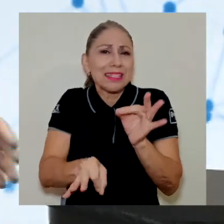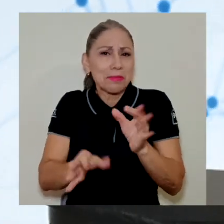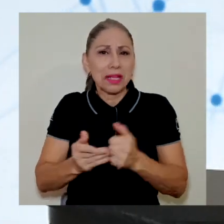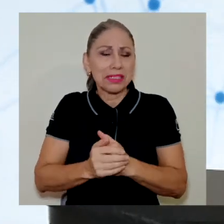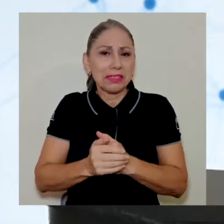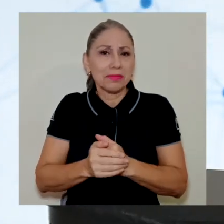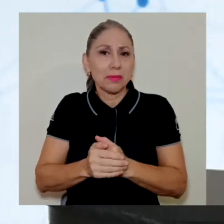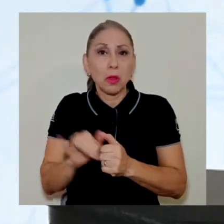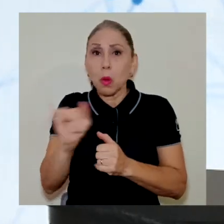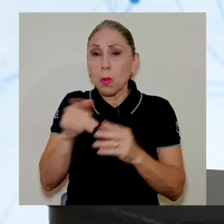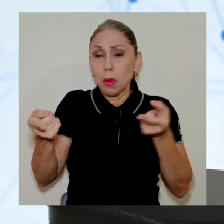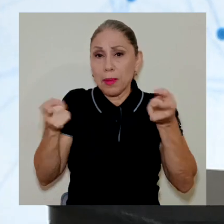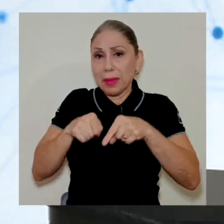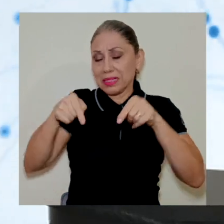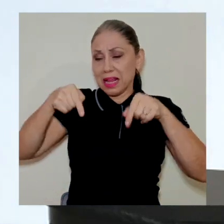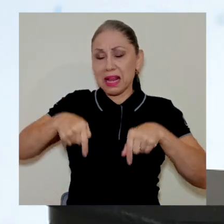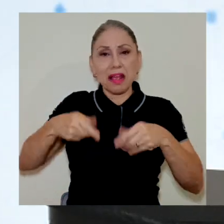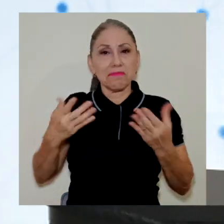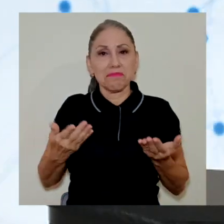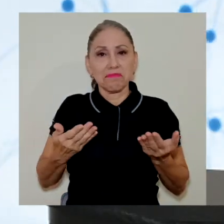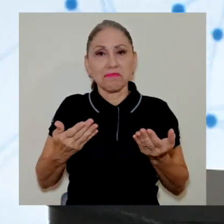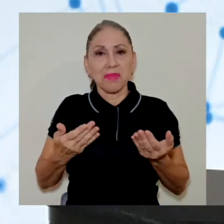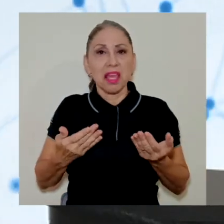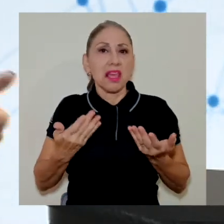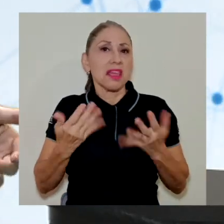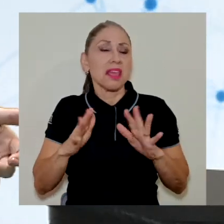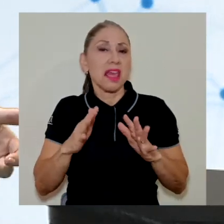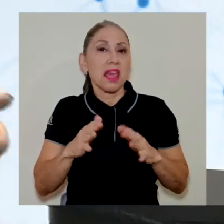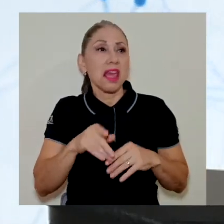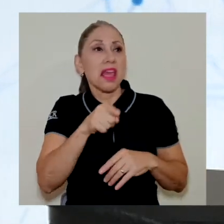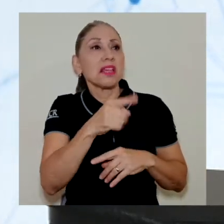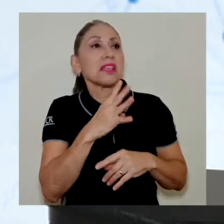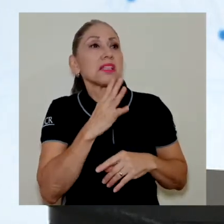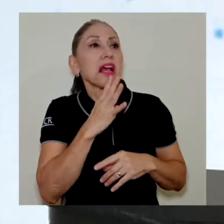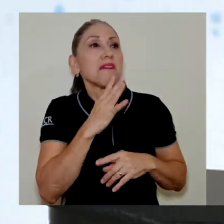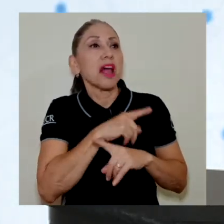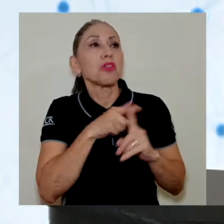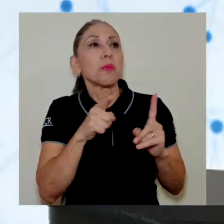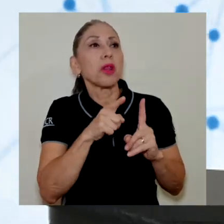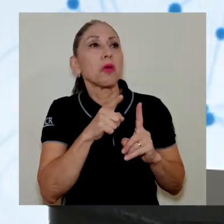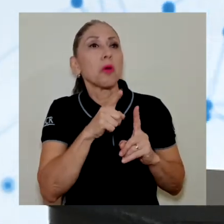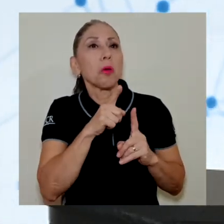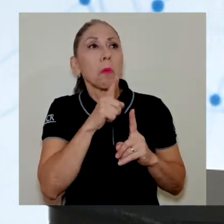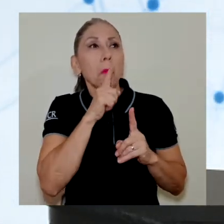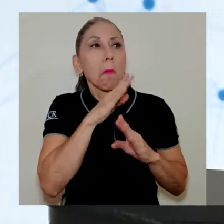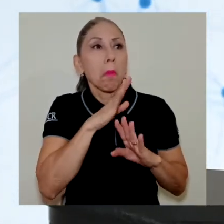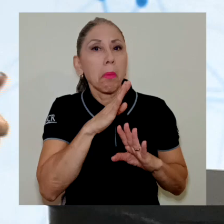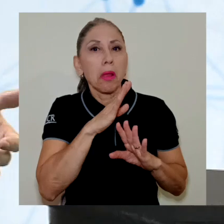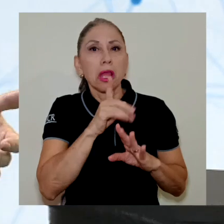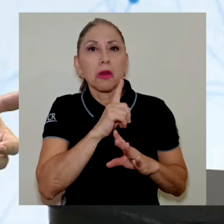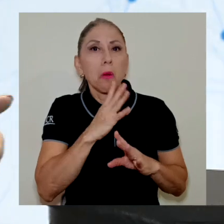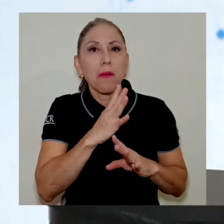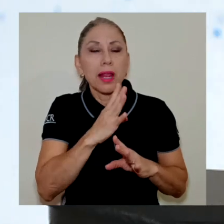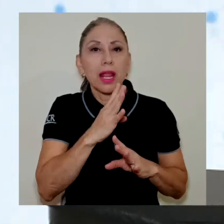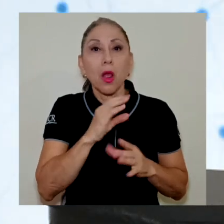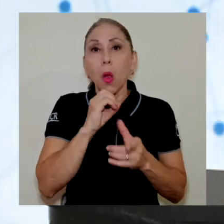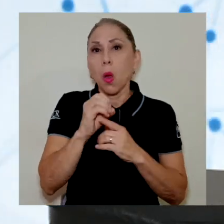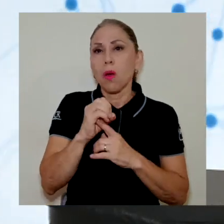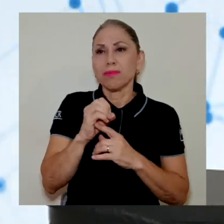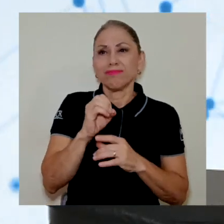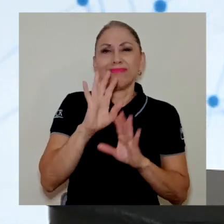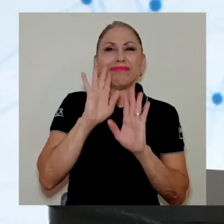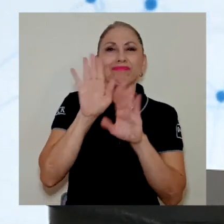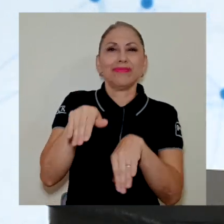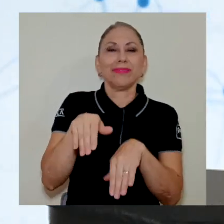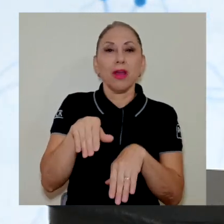tan simples como las que pasan acá, de que no les quitan la palabra, las ridiculizan,